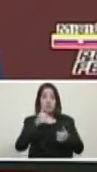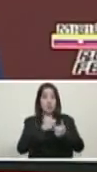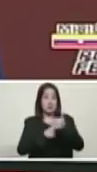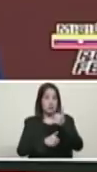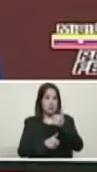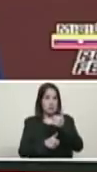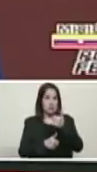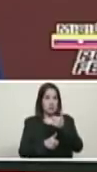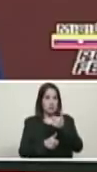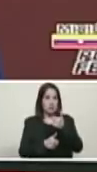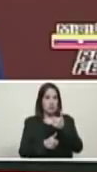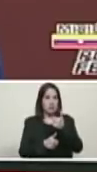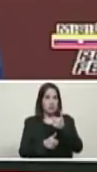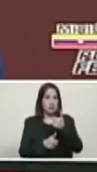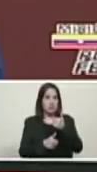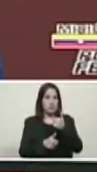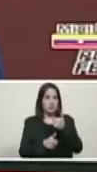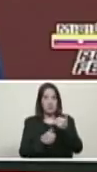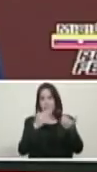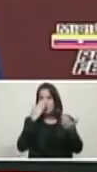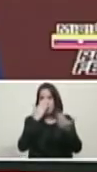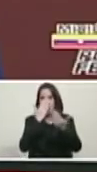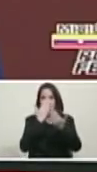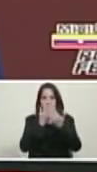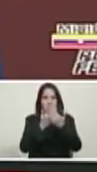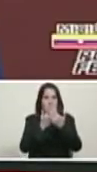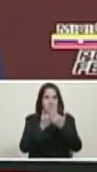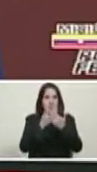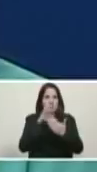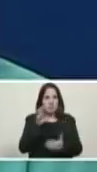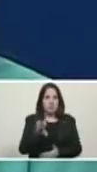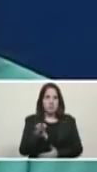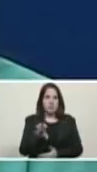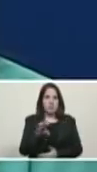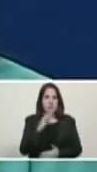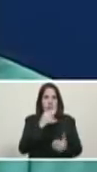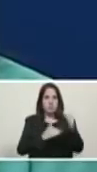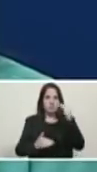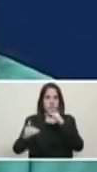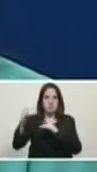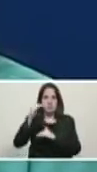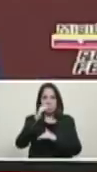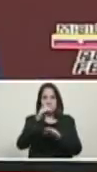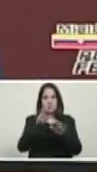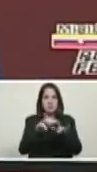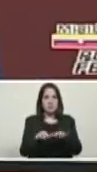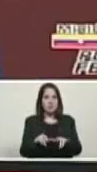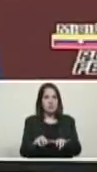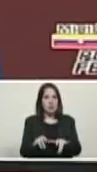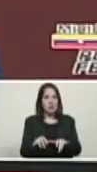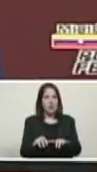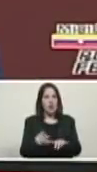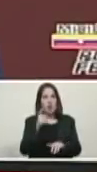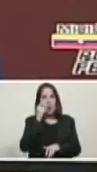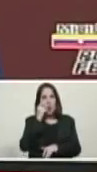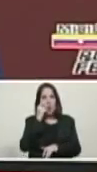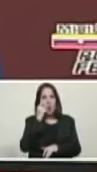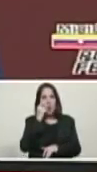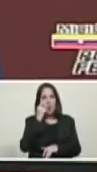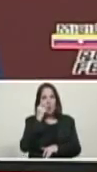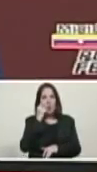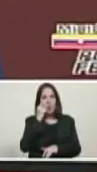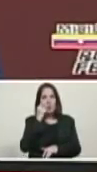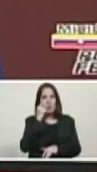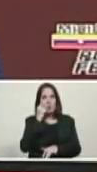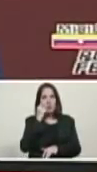rodríguez al frente de este estado mayor y estoy nombrando como secretario ejecutivo de